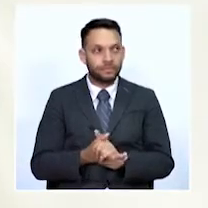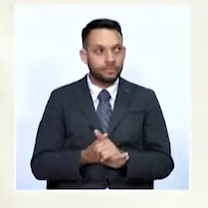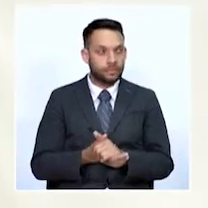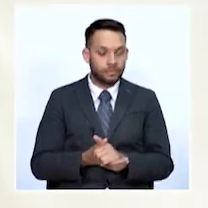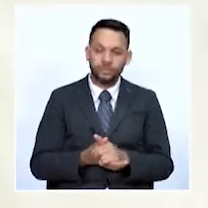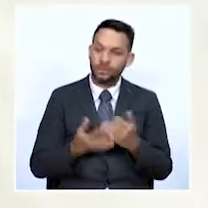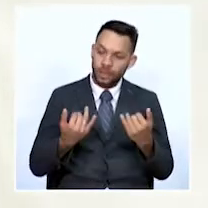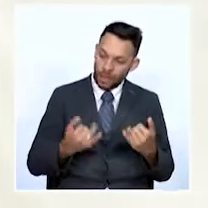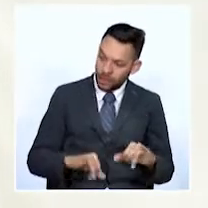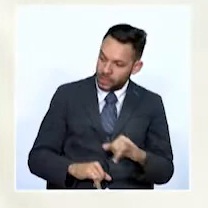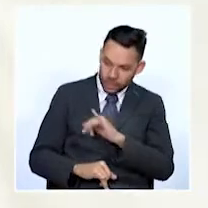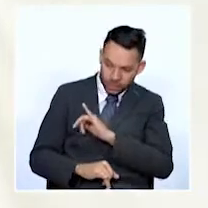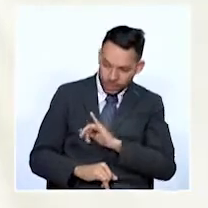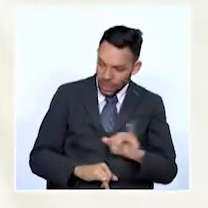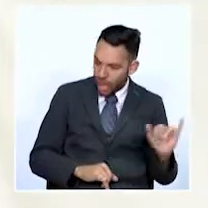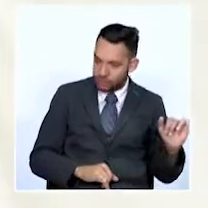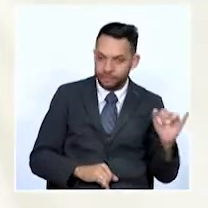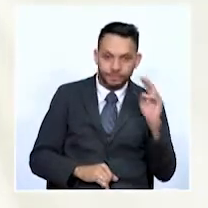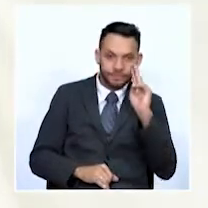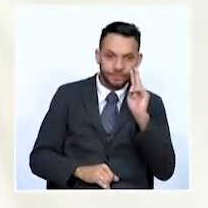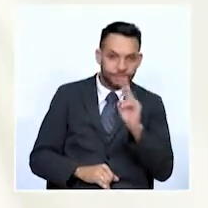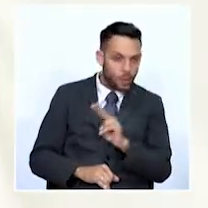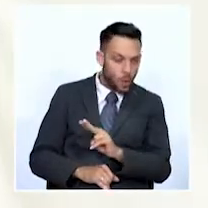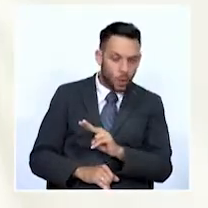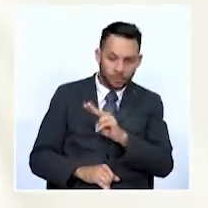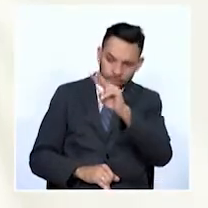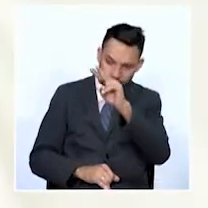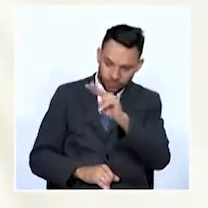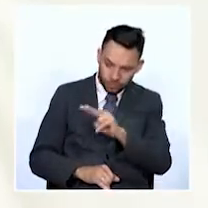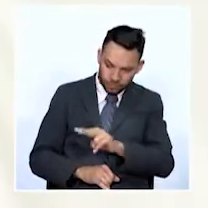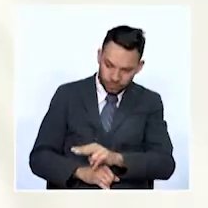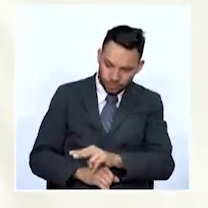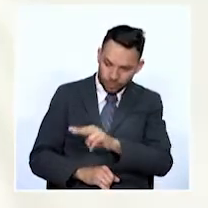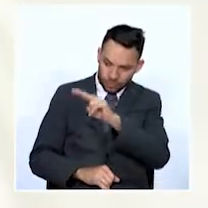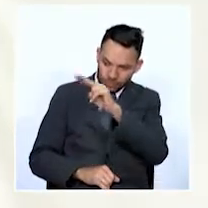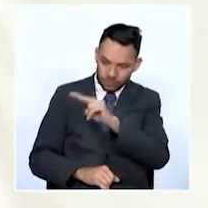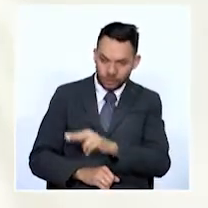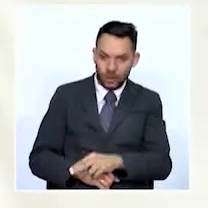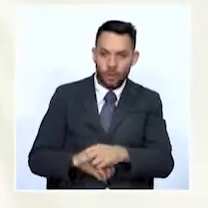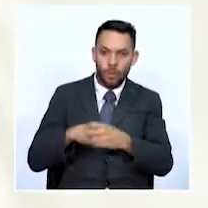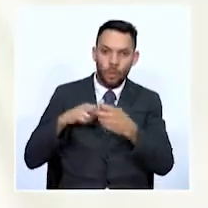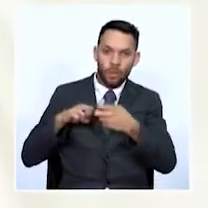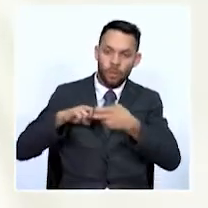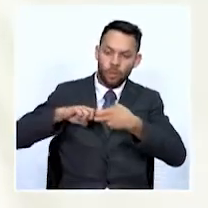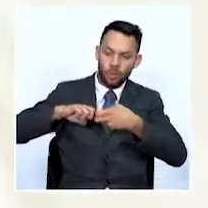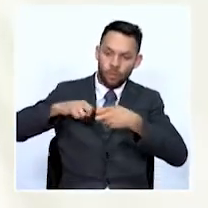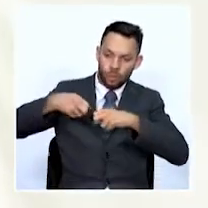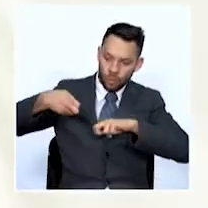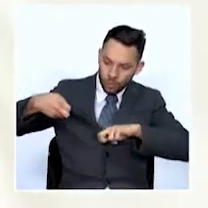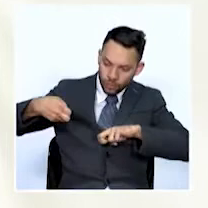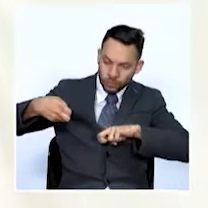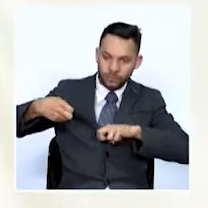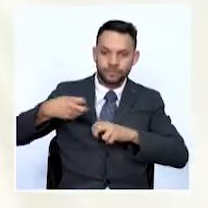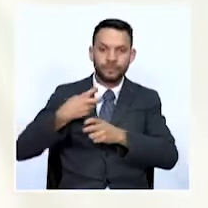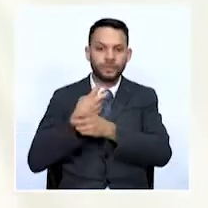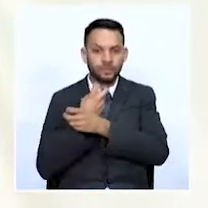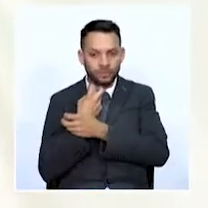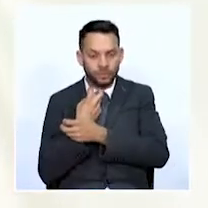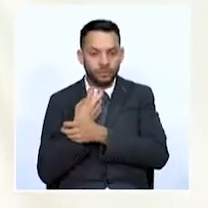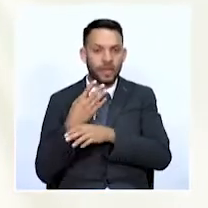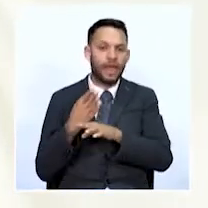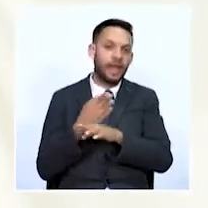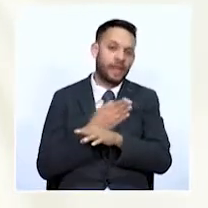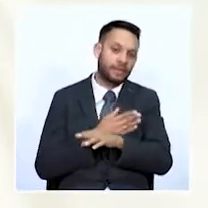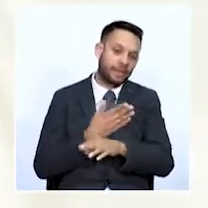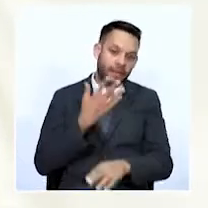Bueno, evidentemente ya con toda esta sintomatología y lo que nos muestra el doctor Andrés Felipe Rosas, pues vamos a comprobarlo.